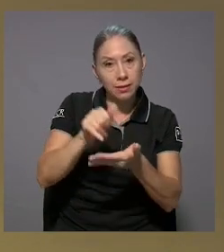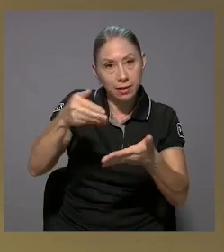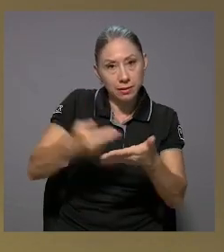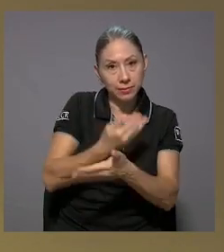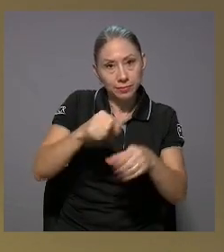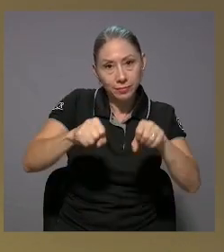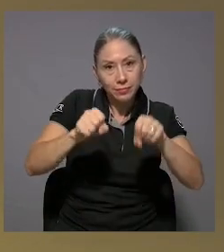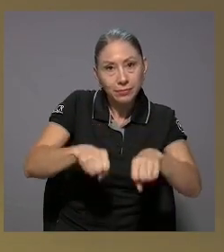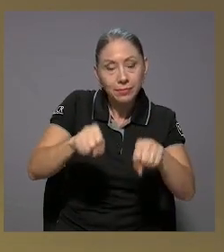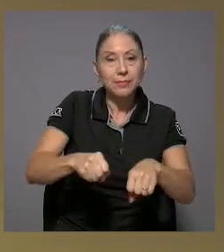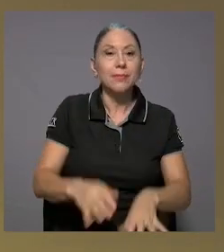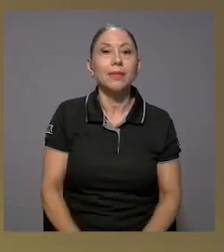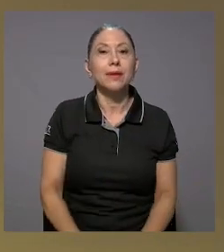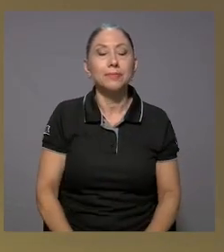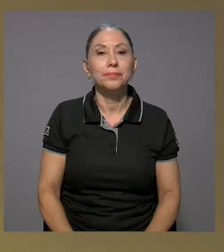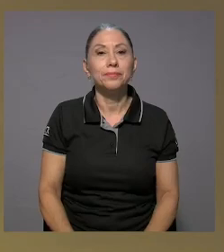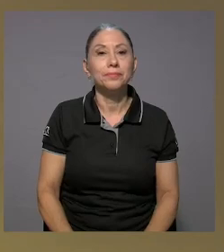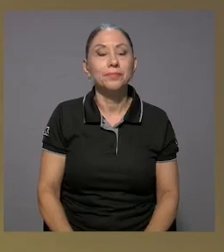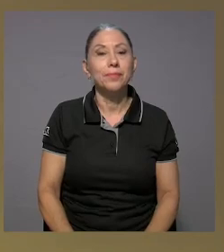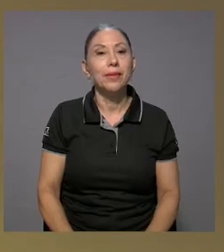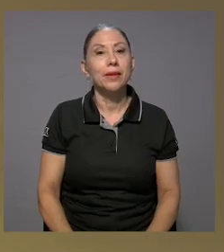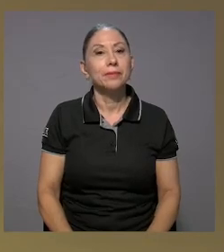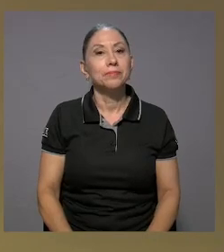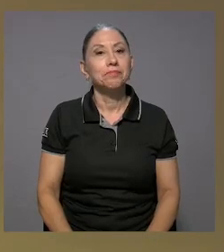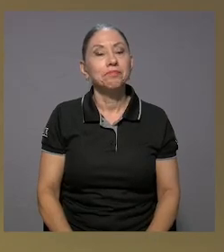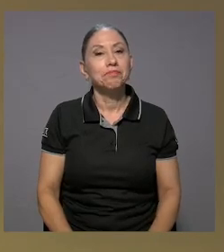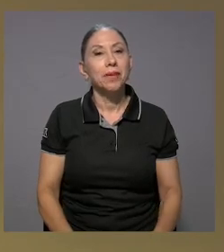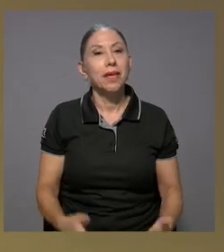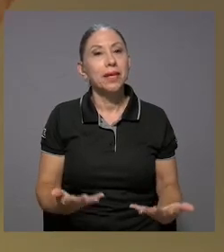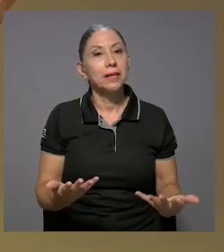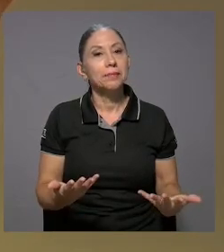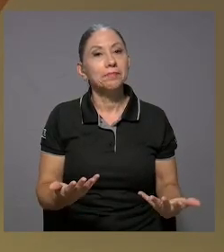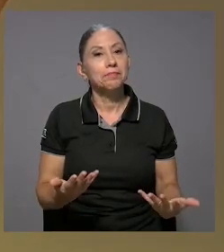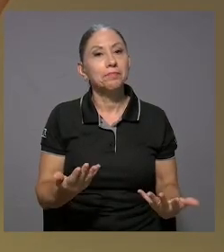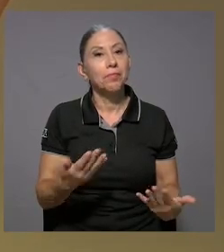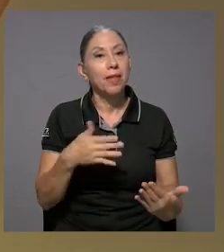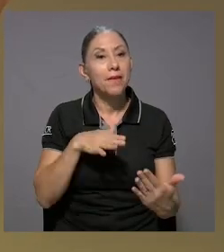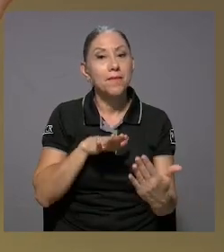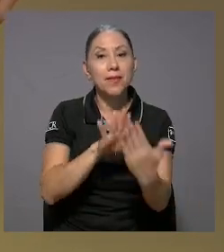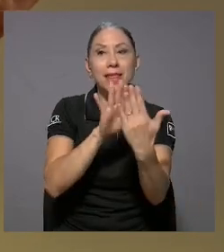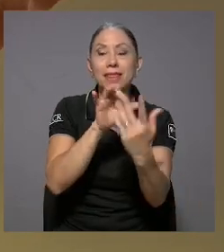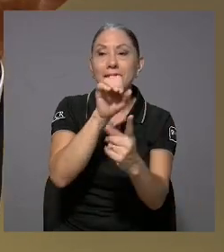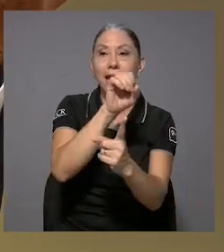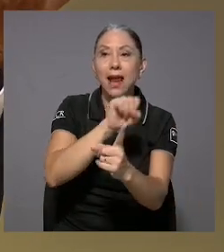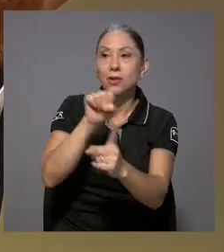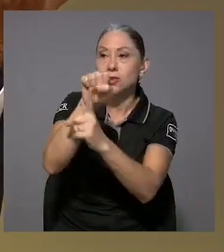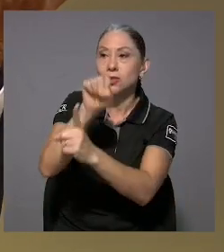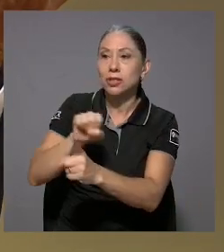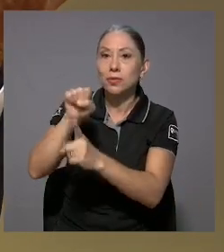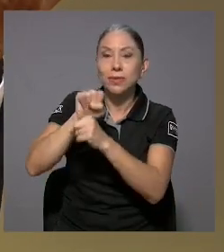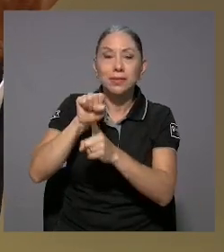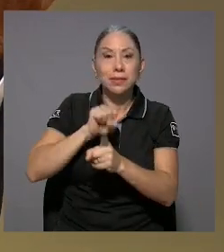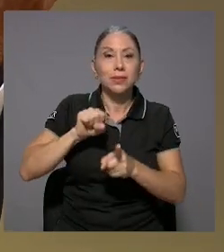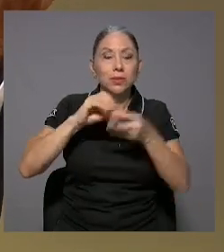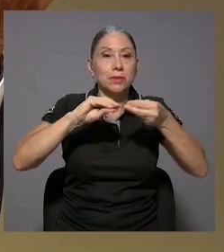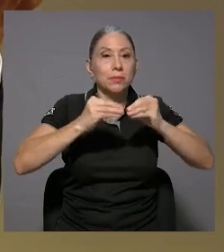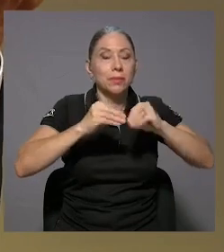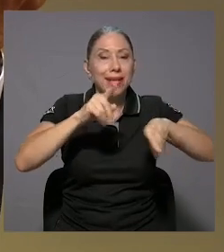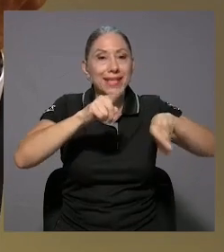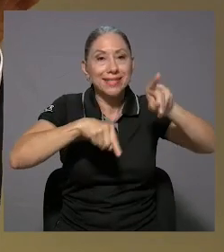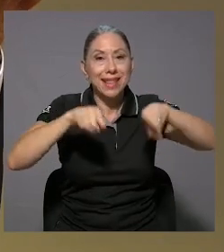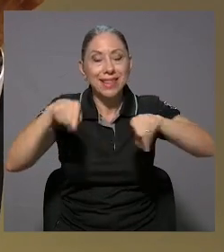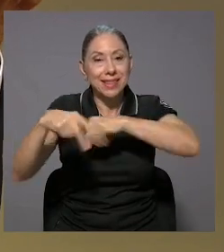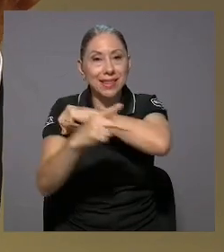entendiendo de estas capacidades nuevas frente a los